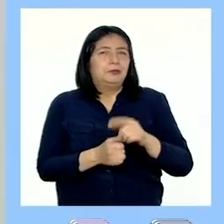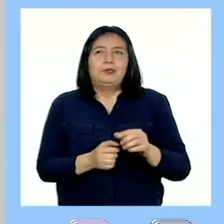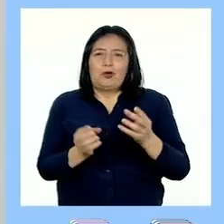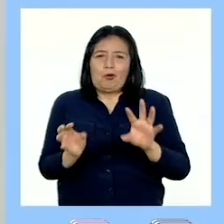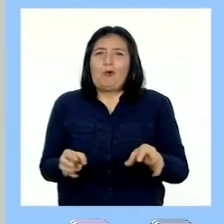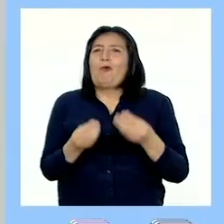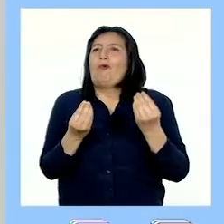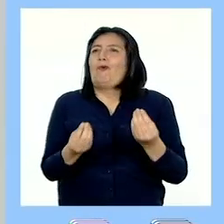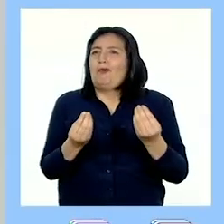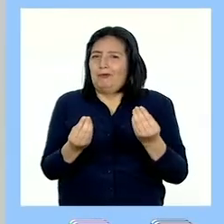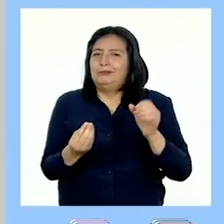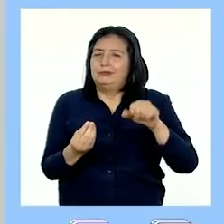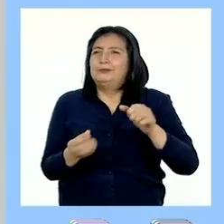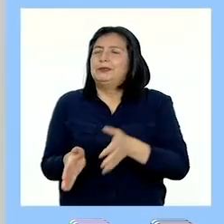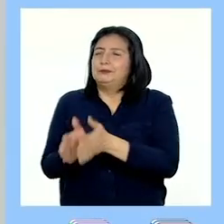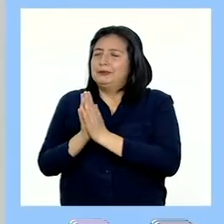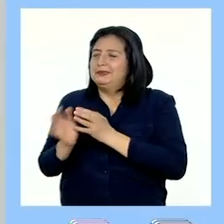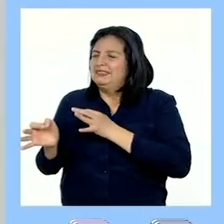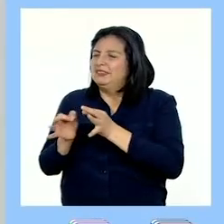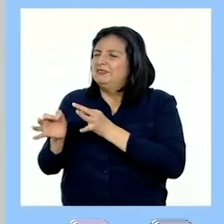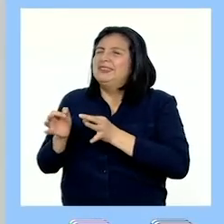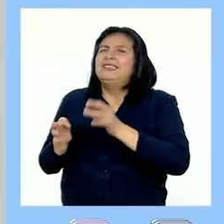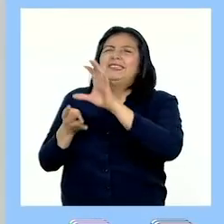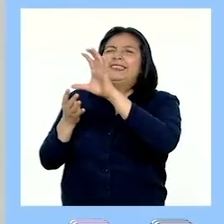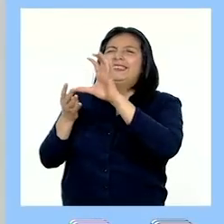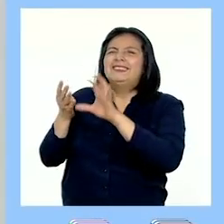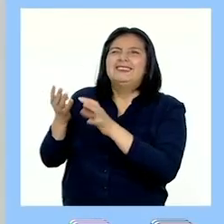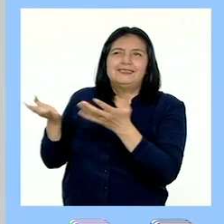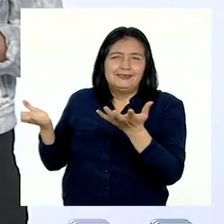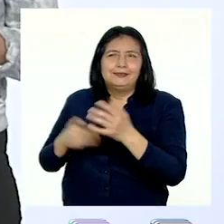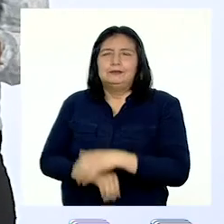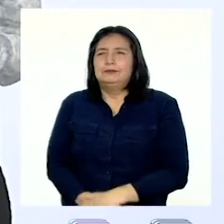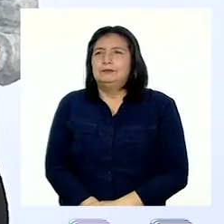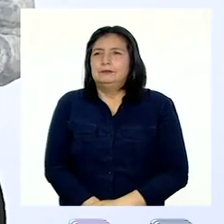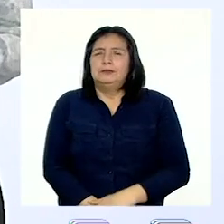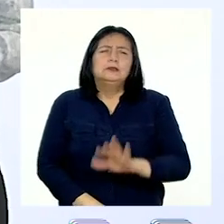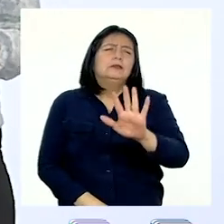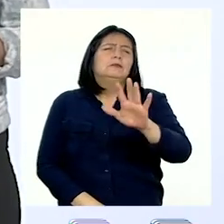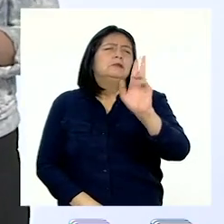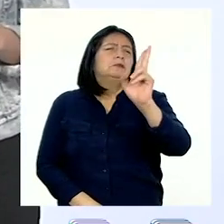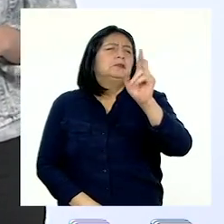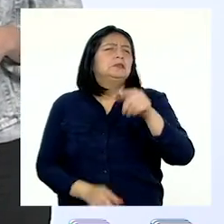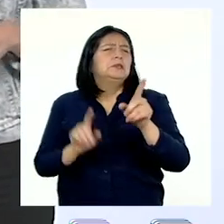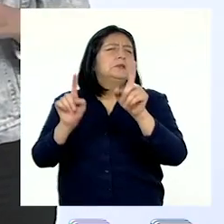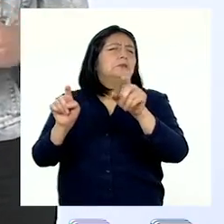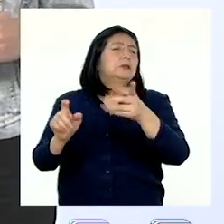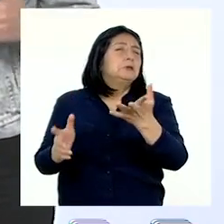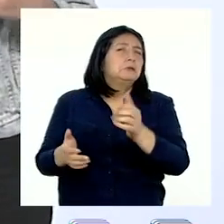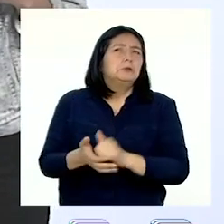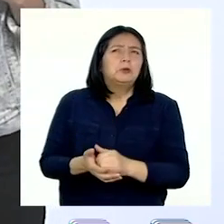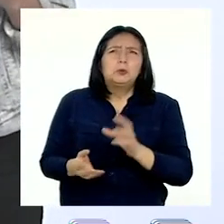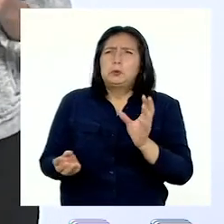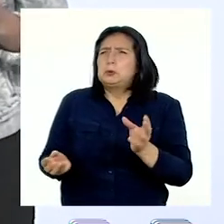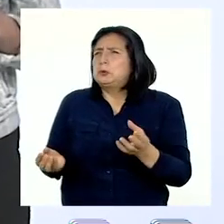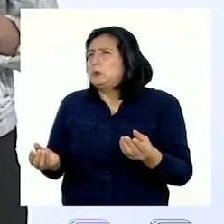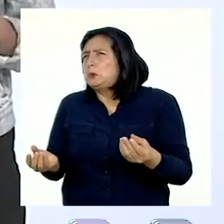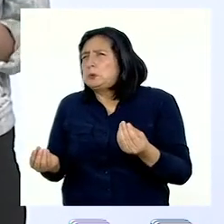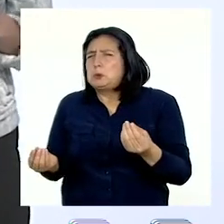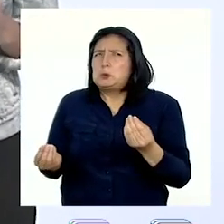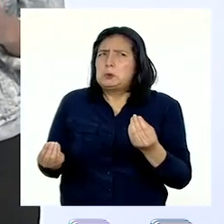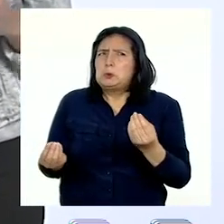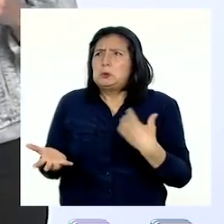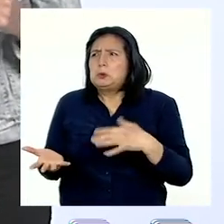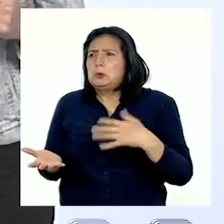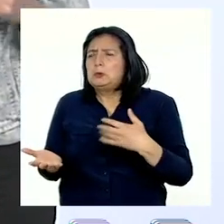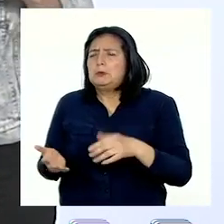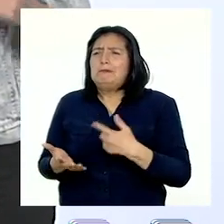es muy útil para pedir que se describan las características de algo. Profesor, ¿y si la pregunta fuera ¿cómo podemos disminuir